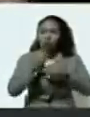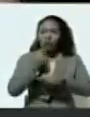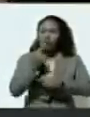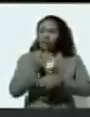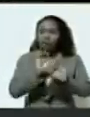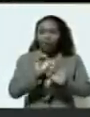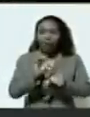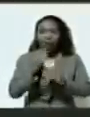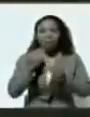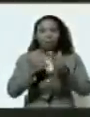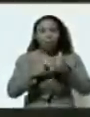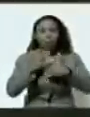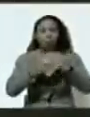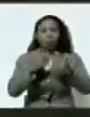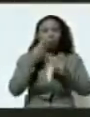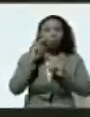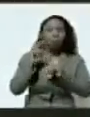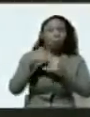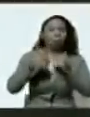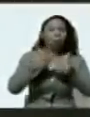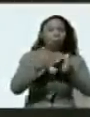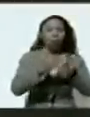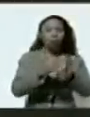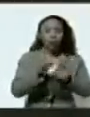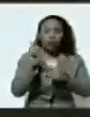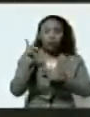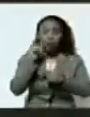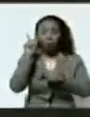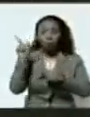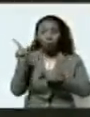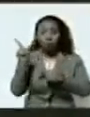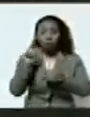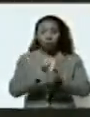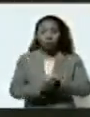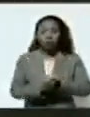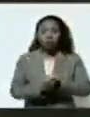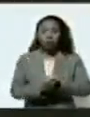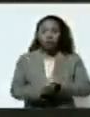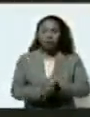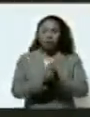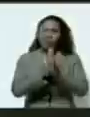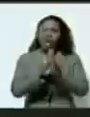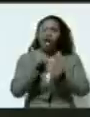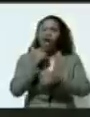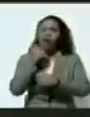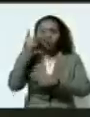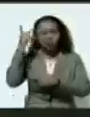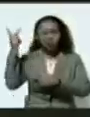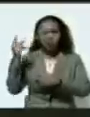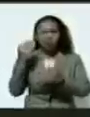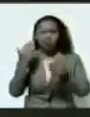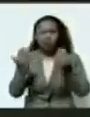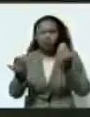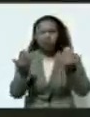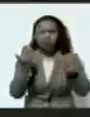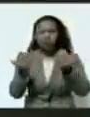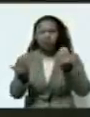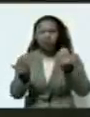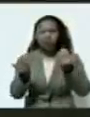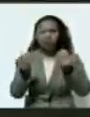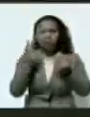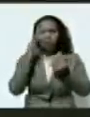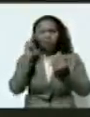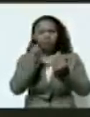vamos viendo. Ese Quiñones. Háganme el favor, algún psicólogo, de comparar para que